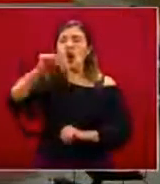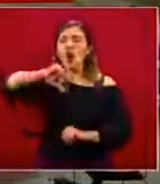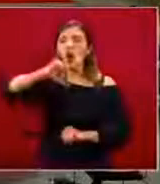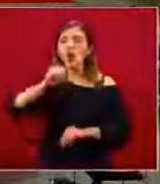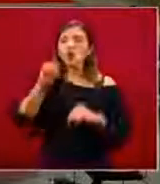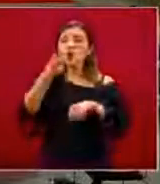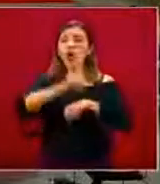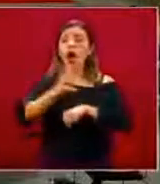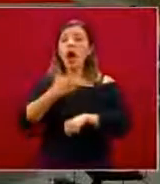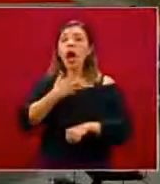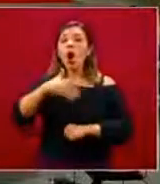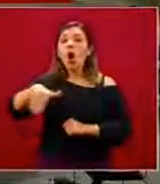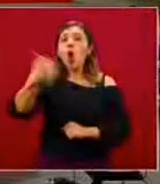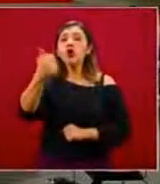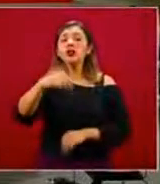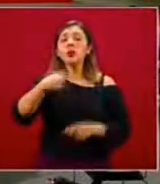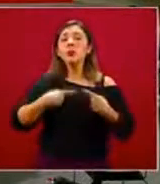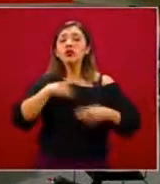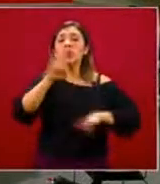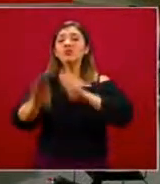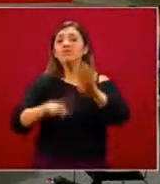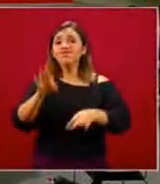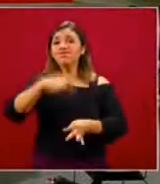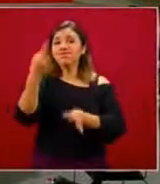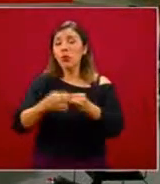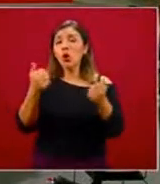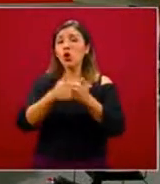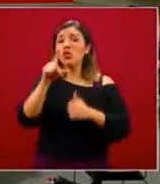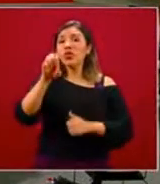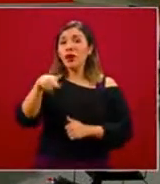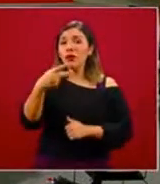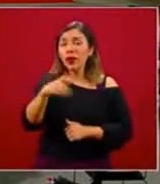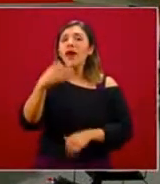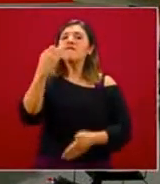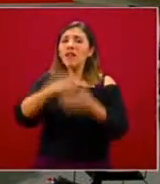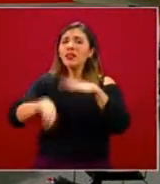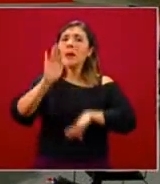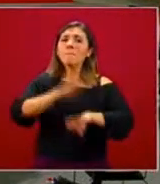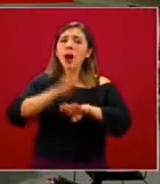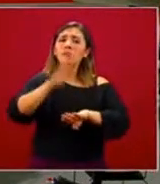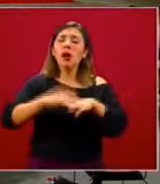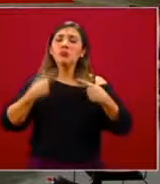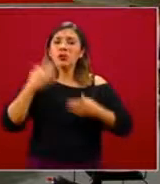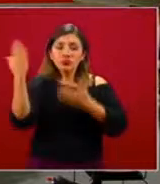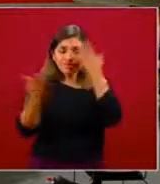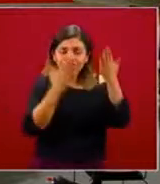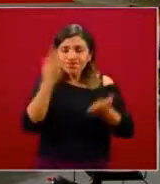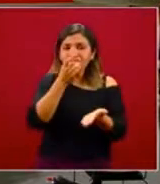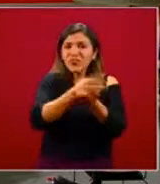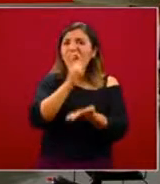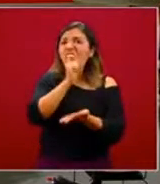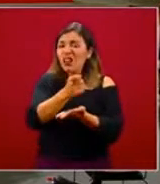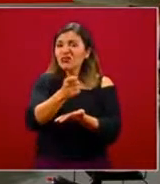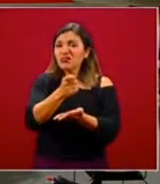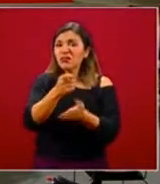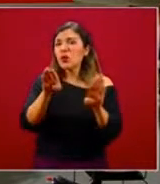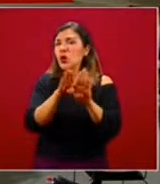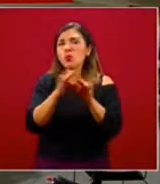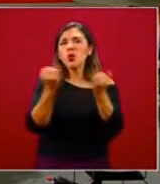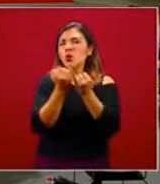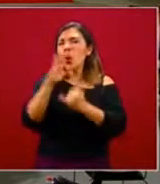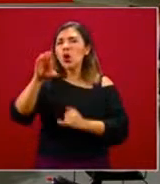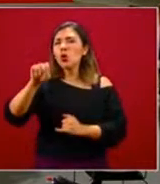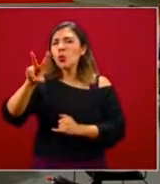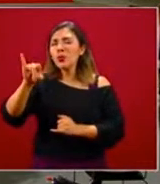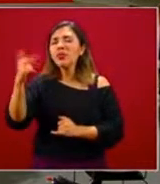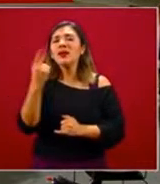slide, we tenemos can 11 see muertes how confirmadas. that today we Todavía hay have muertes just en estudio 11 para su fatalities that are confirmación, confirmed, que al and we igual como se ha comentado en still los have casos de some